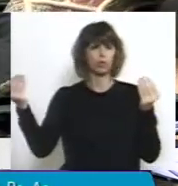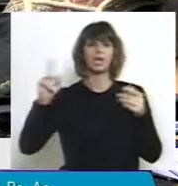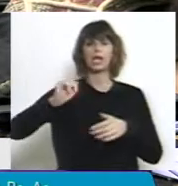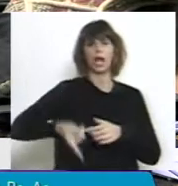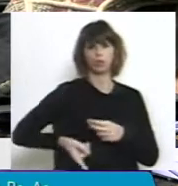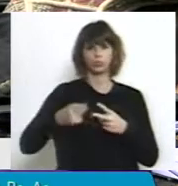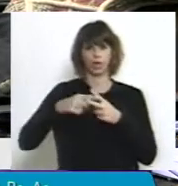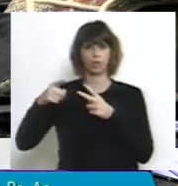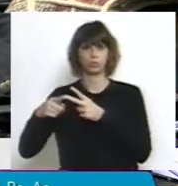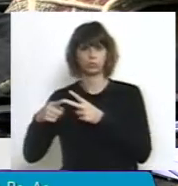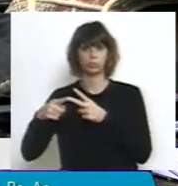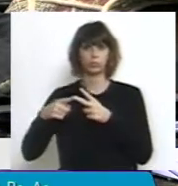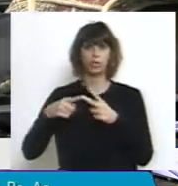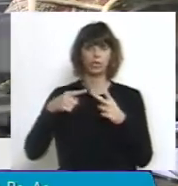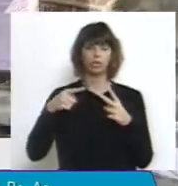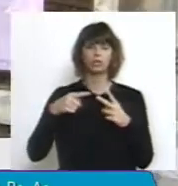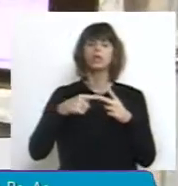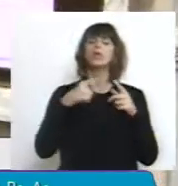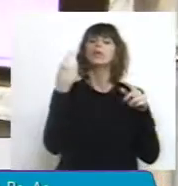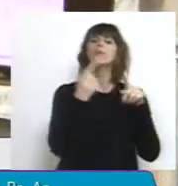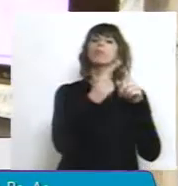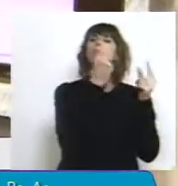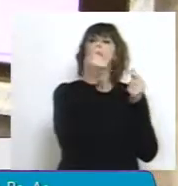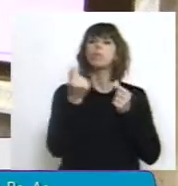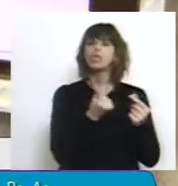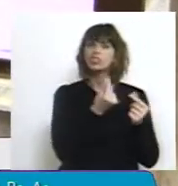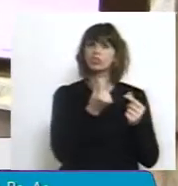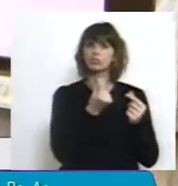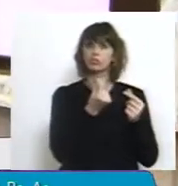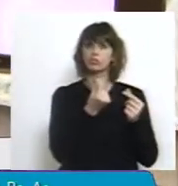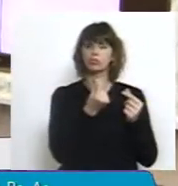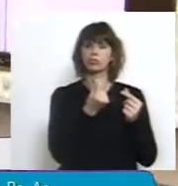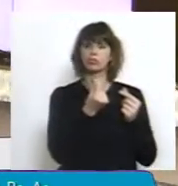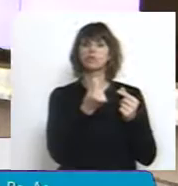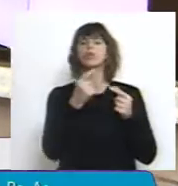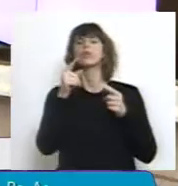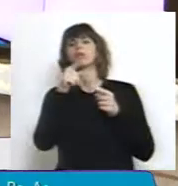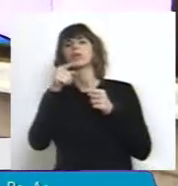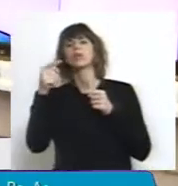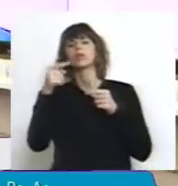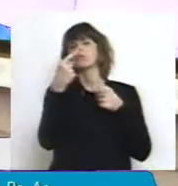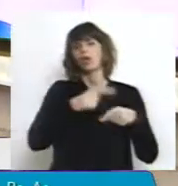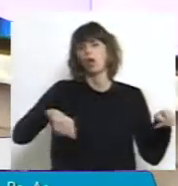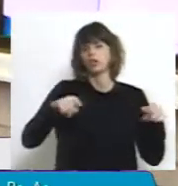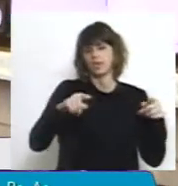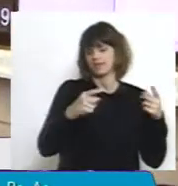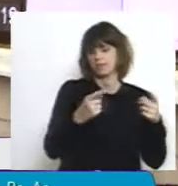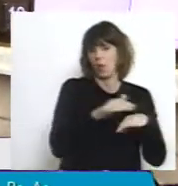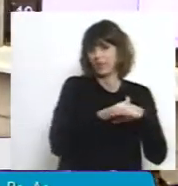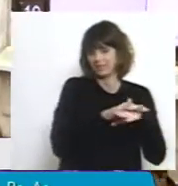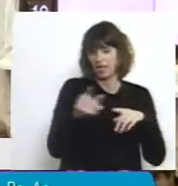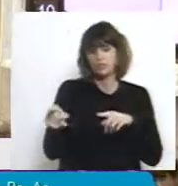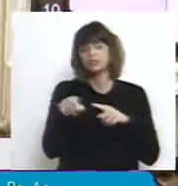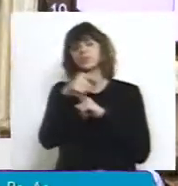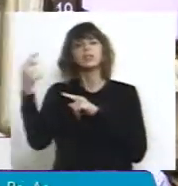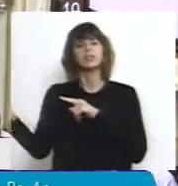movimiento es el problema de precio en los productos primarios y otro movimiento es la caída de volumen